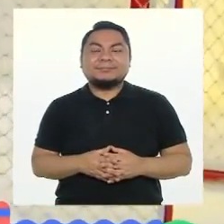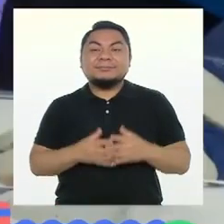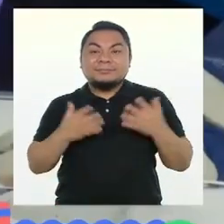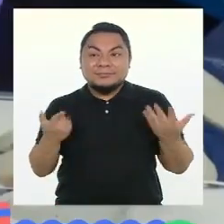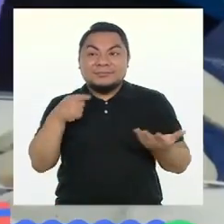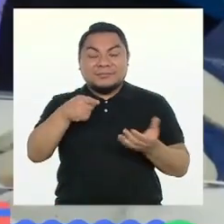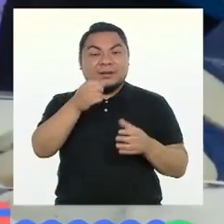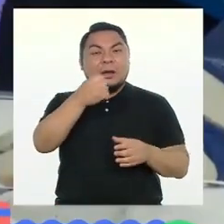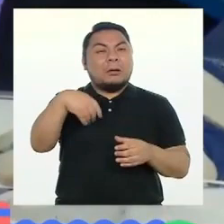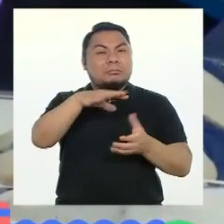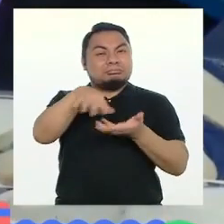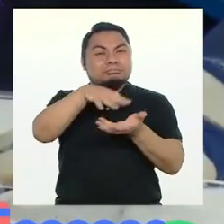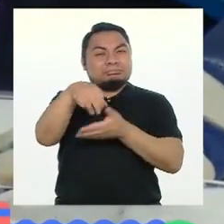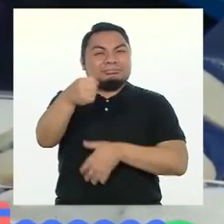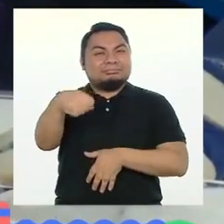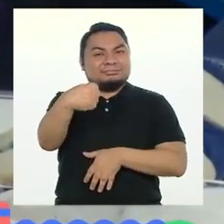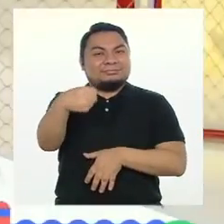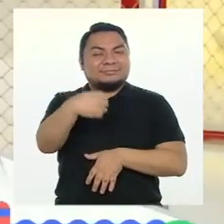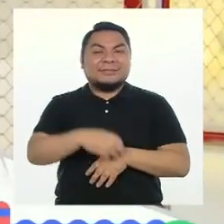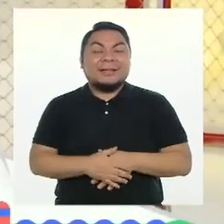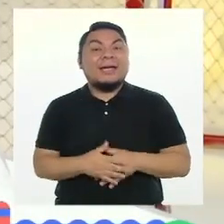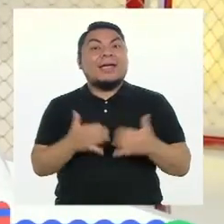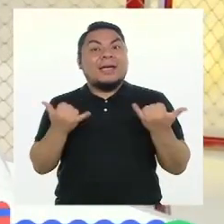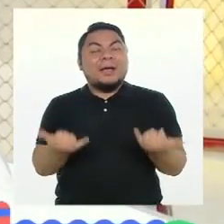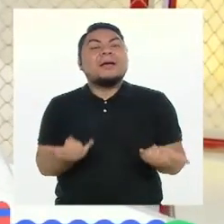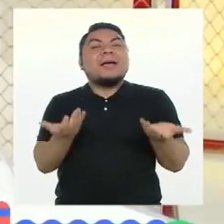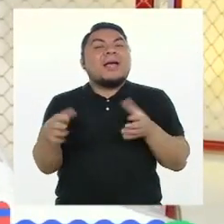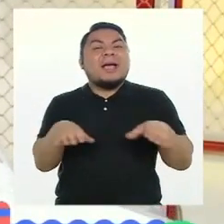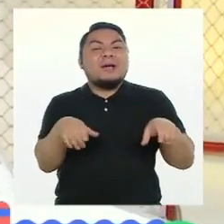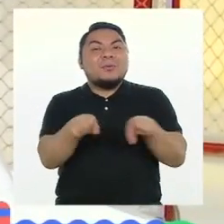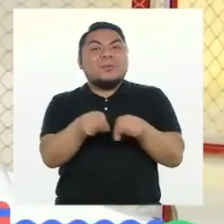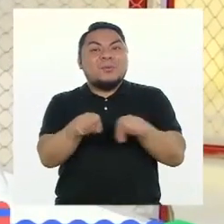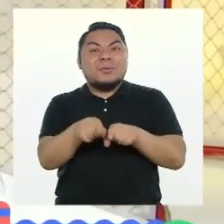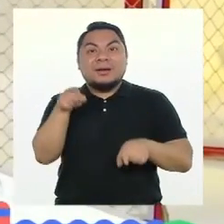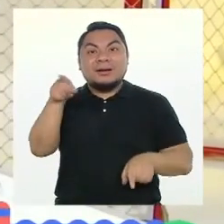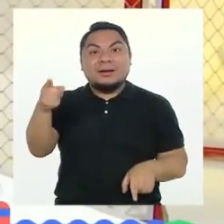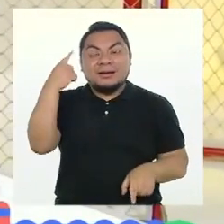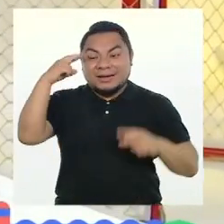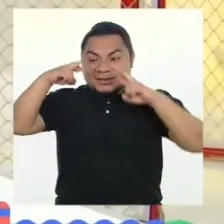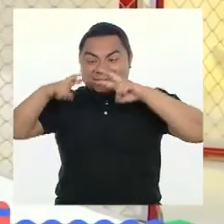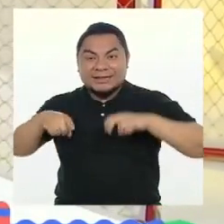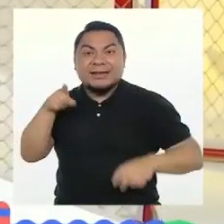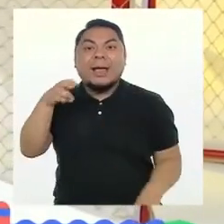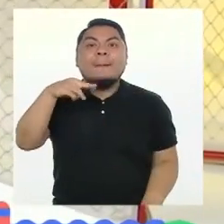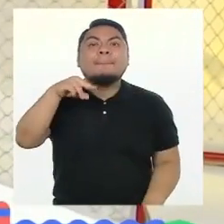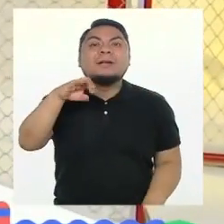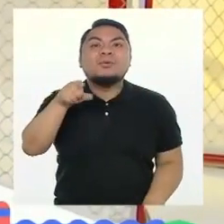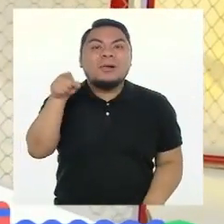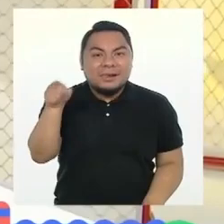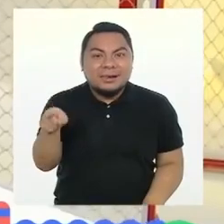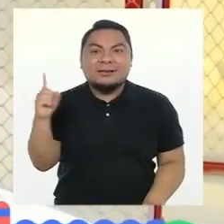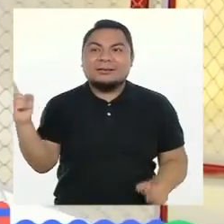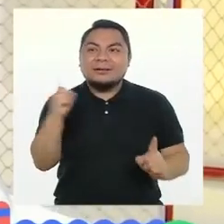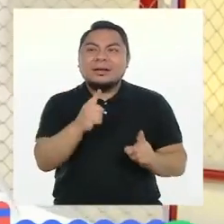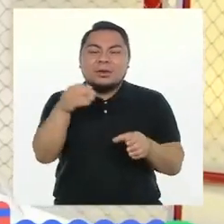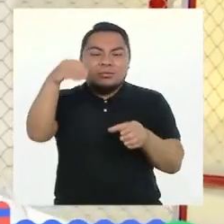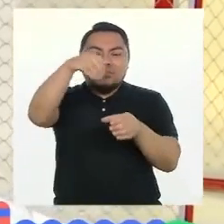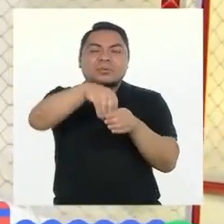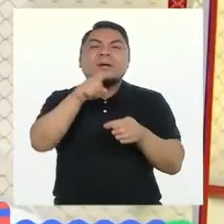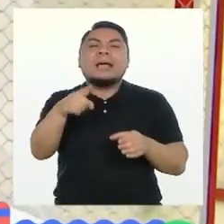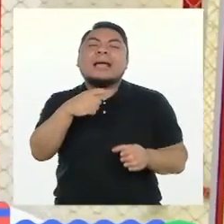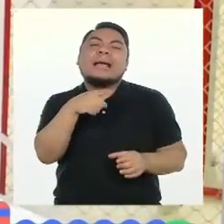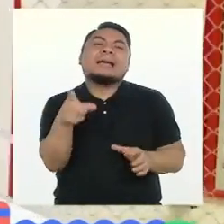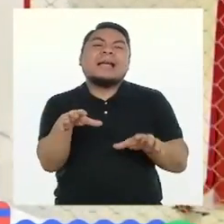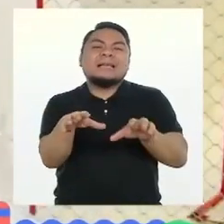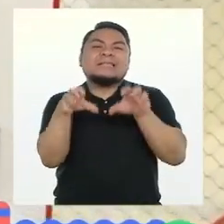Voy a mezclarla un poco. Y ahora voy a hacer lo mismo que hicimos con el experimento con Manuel. Voy a meter en el interior un poco